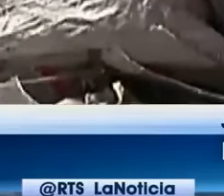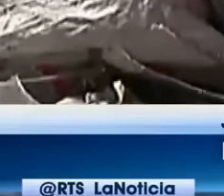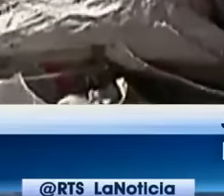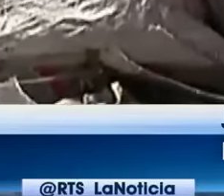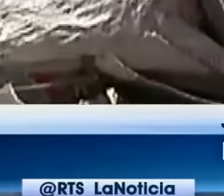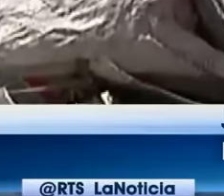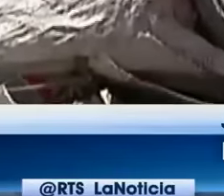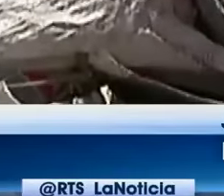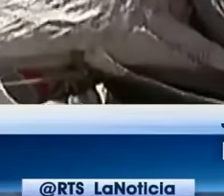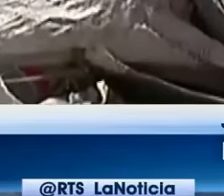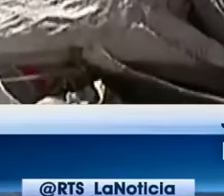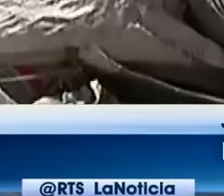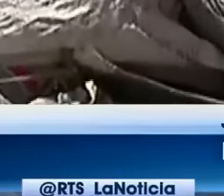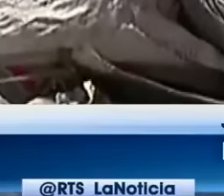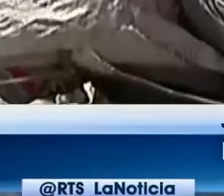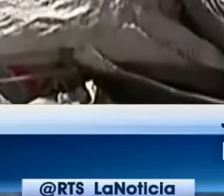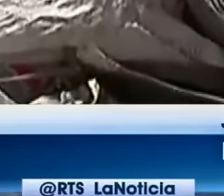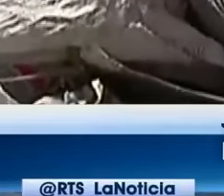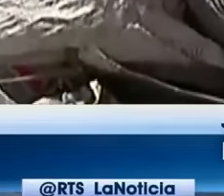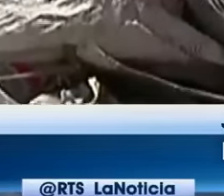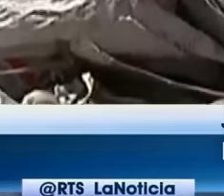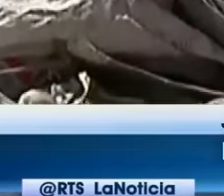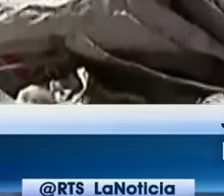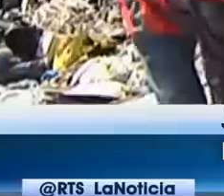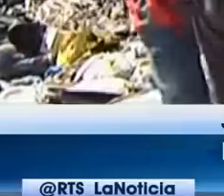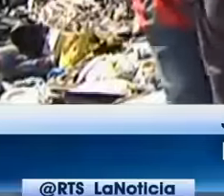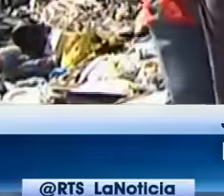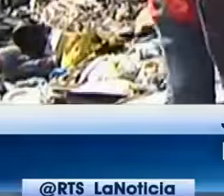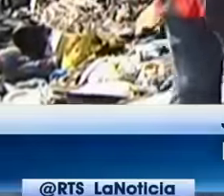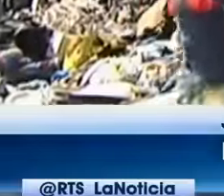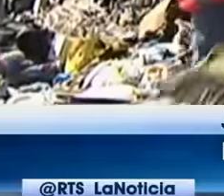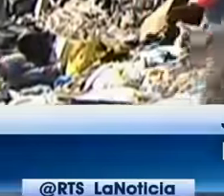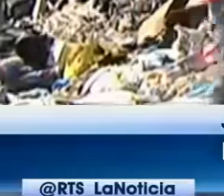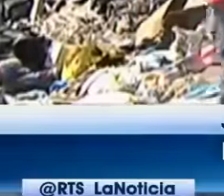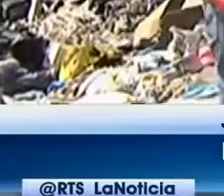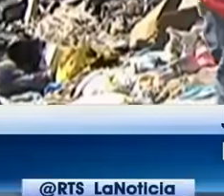la colaboración de todo y de cada uno de los ciudadanos. Para este tipo